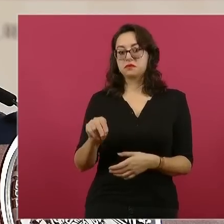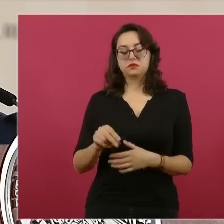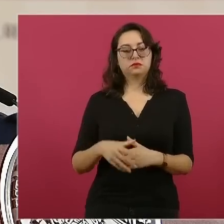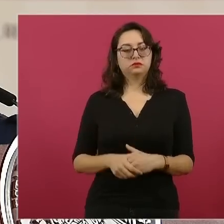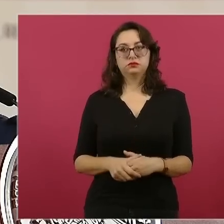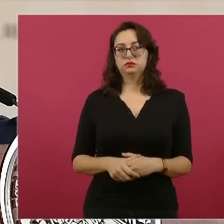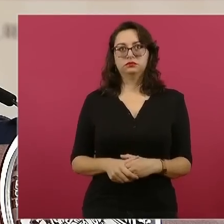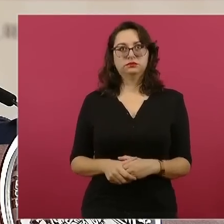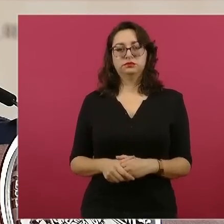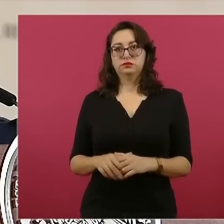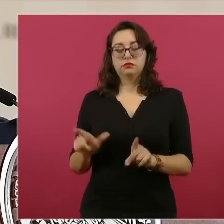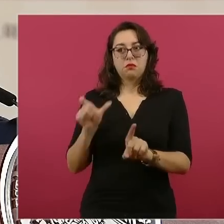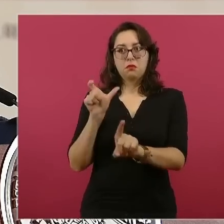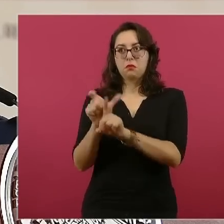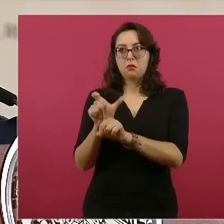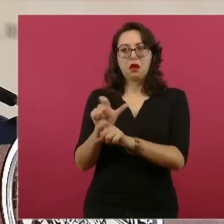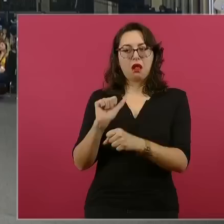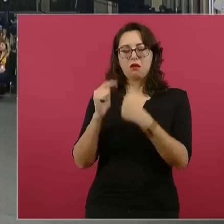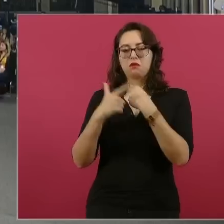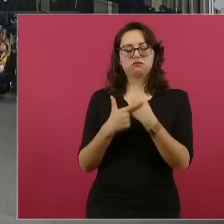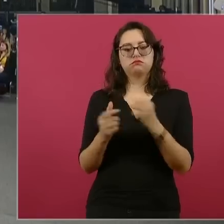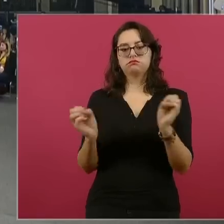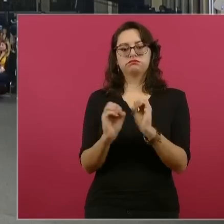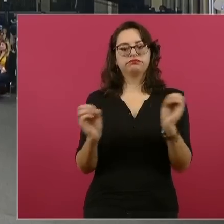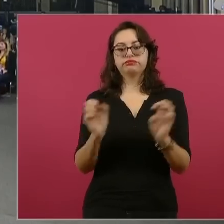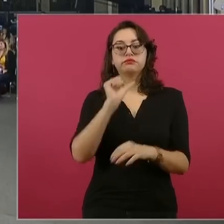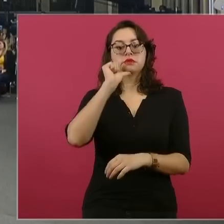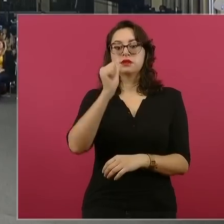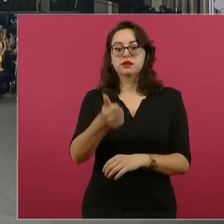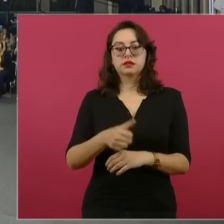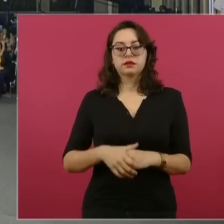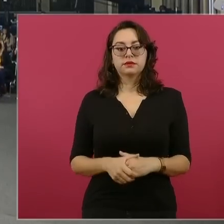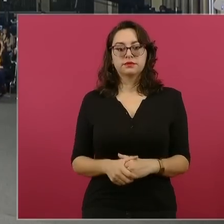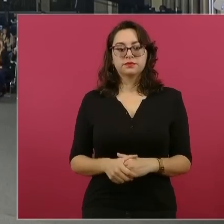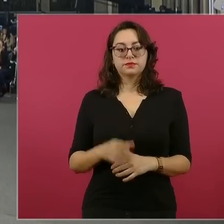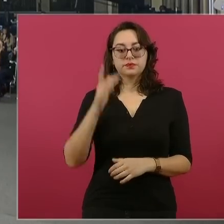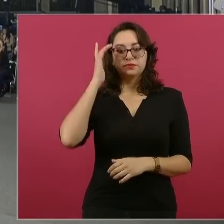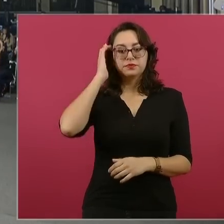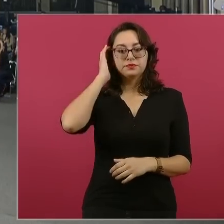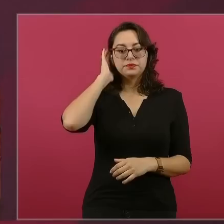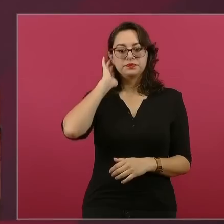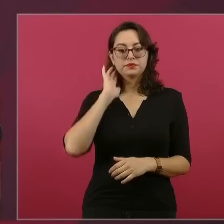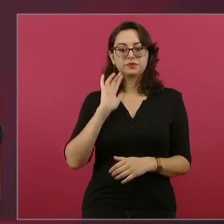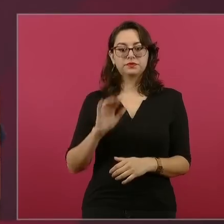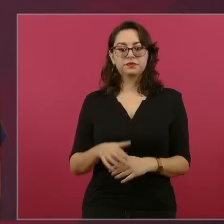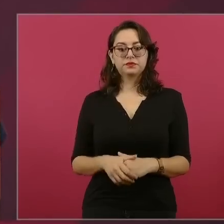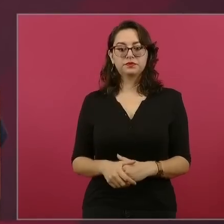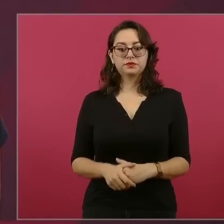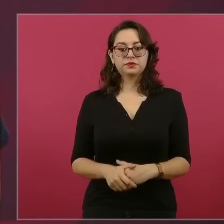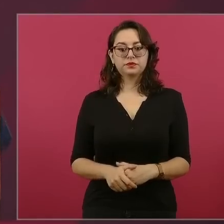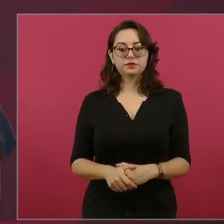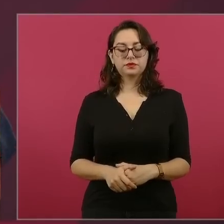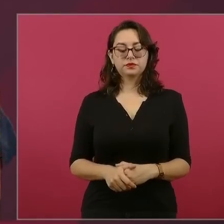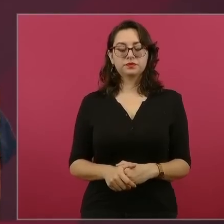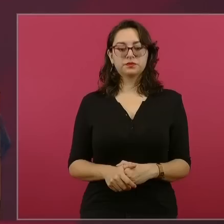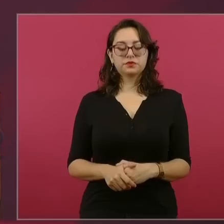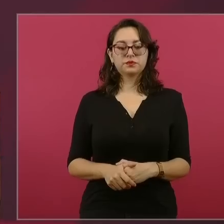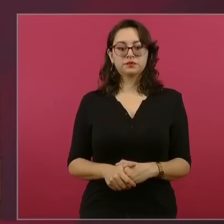De protección. Y en mi segundo tema… Sí tenemos, por ejemplo, hoy se